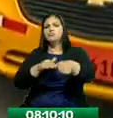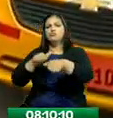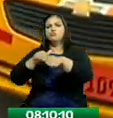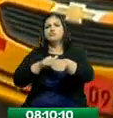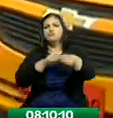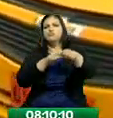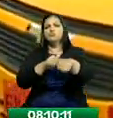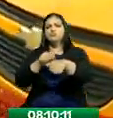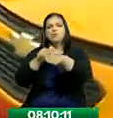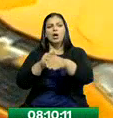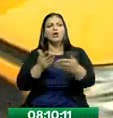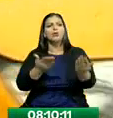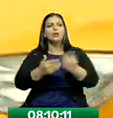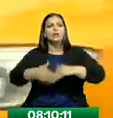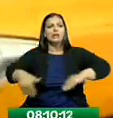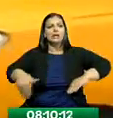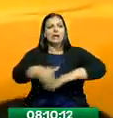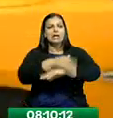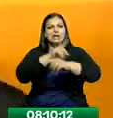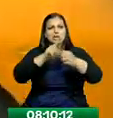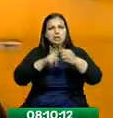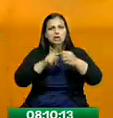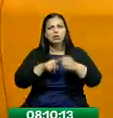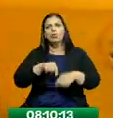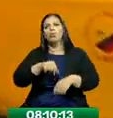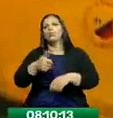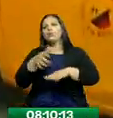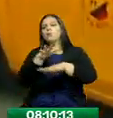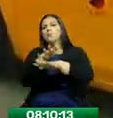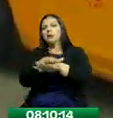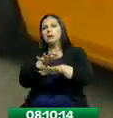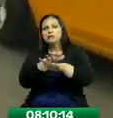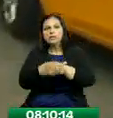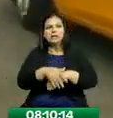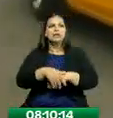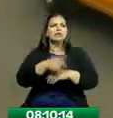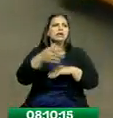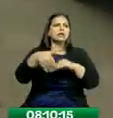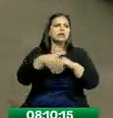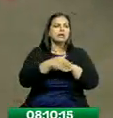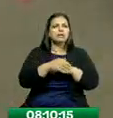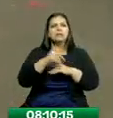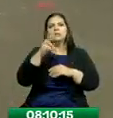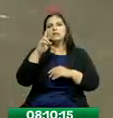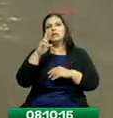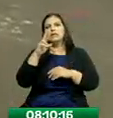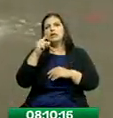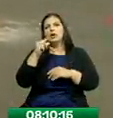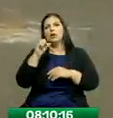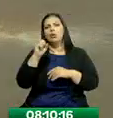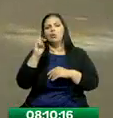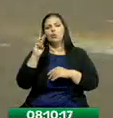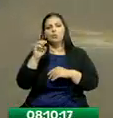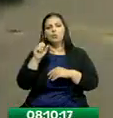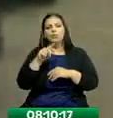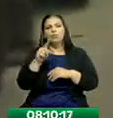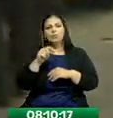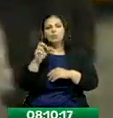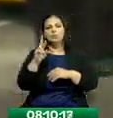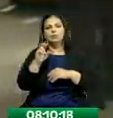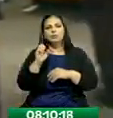Machala con todas sus unidades, para también tratar de plegar al paro. Caballero, buenos días. Se